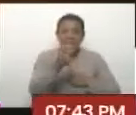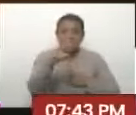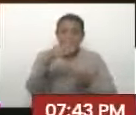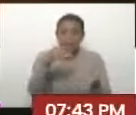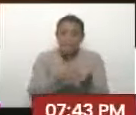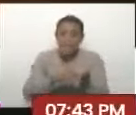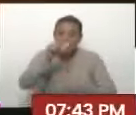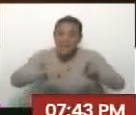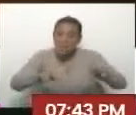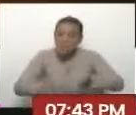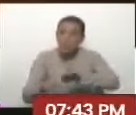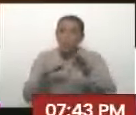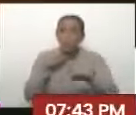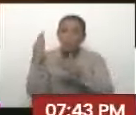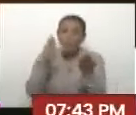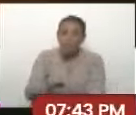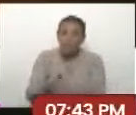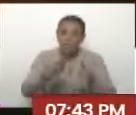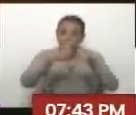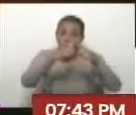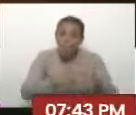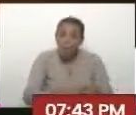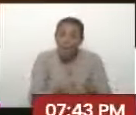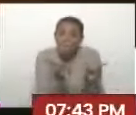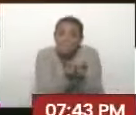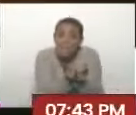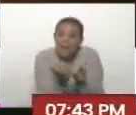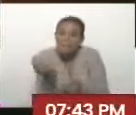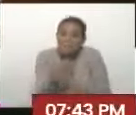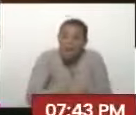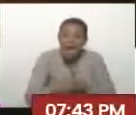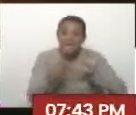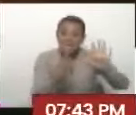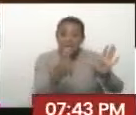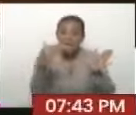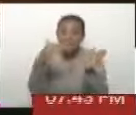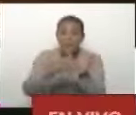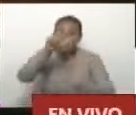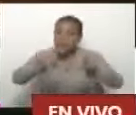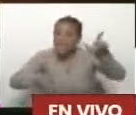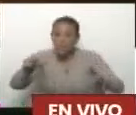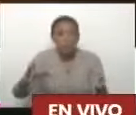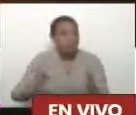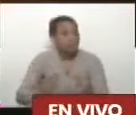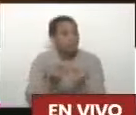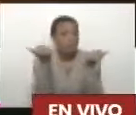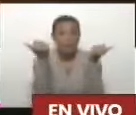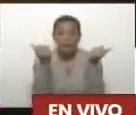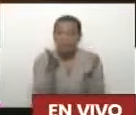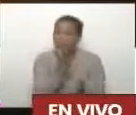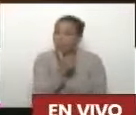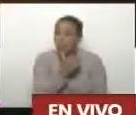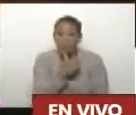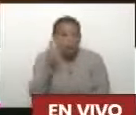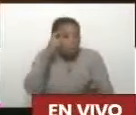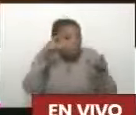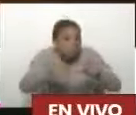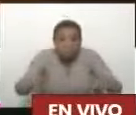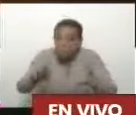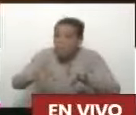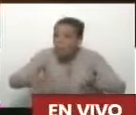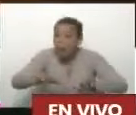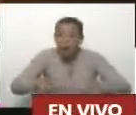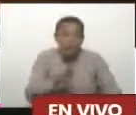personas y ese número es el el mínimo porque hay más de 6,000 personas desapareció debajo de toda la